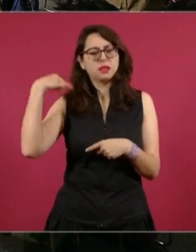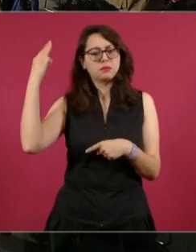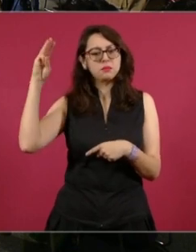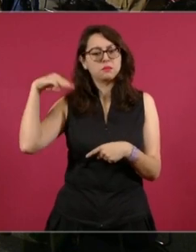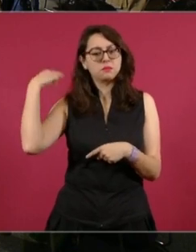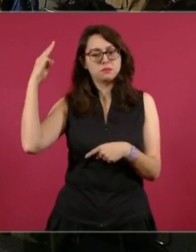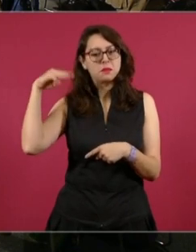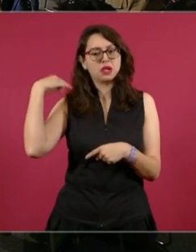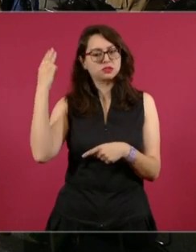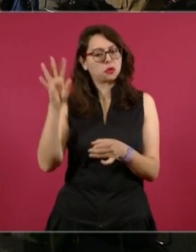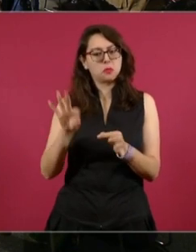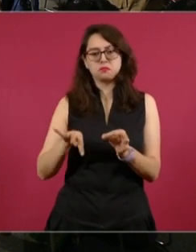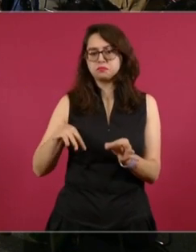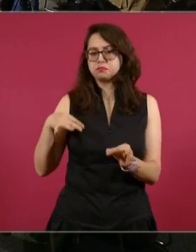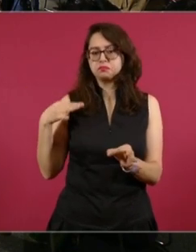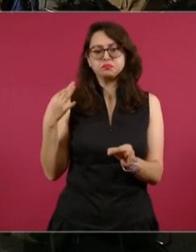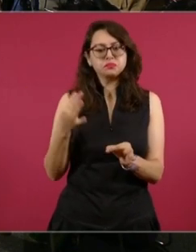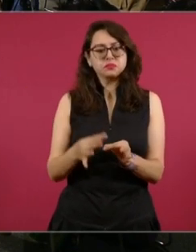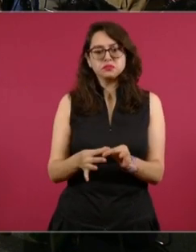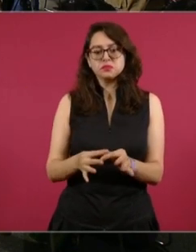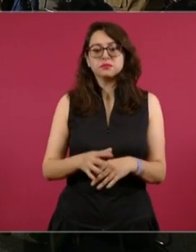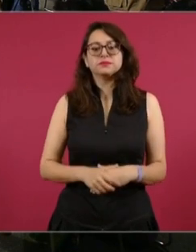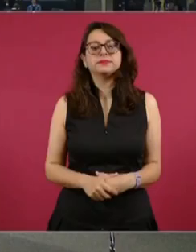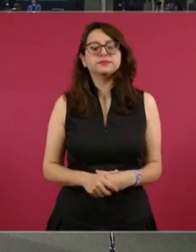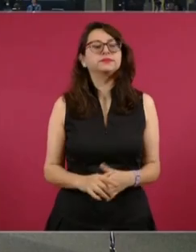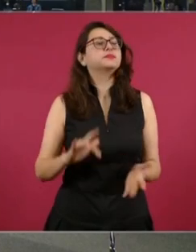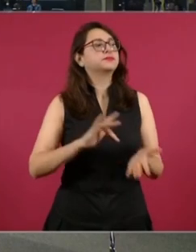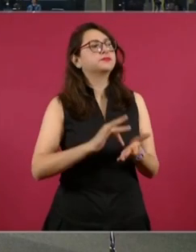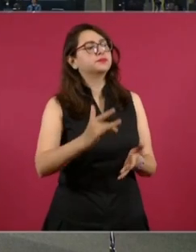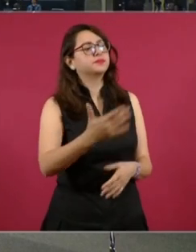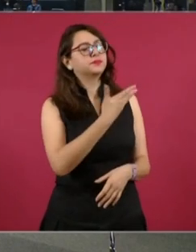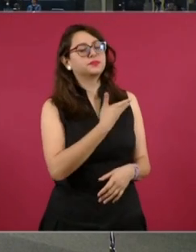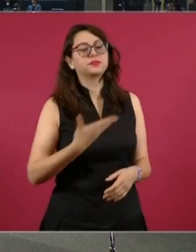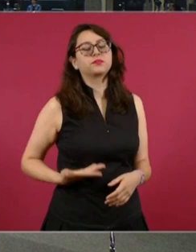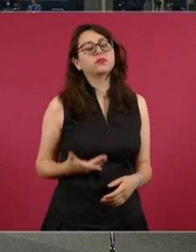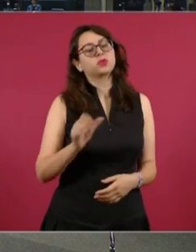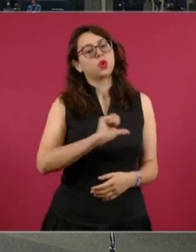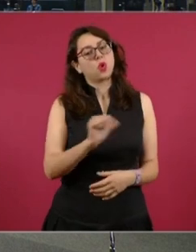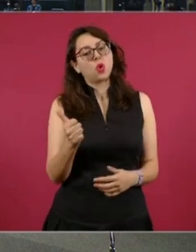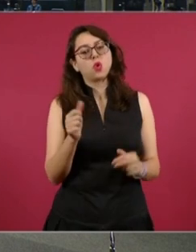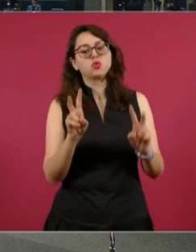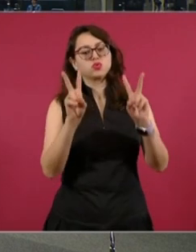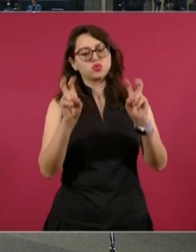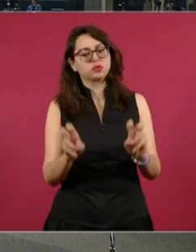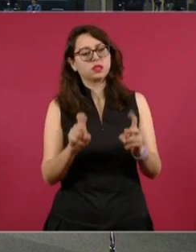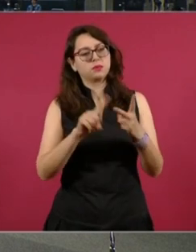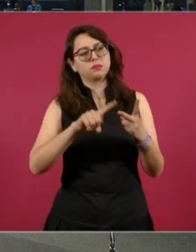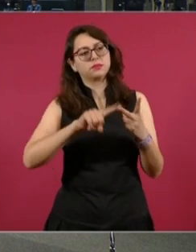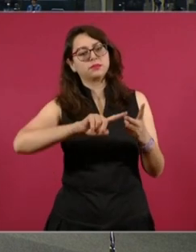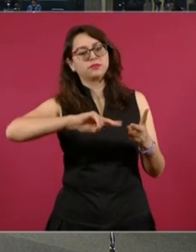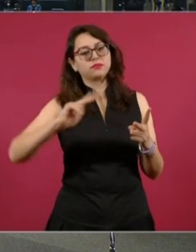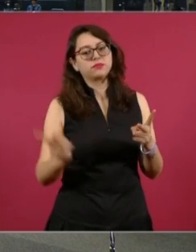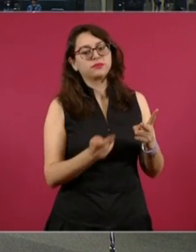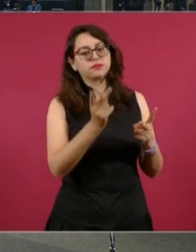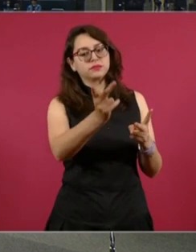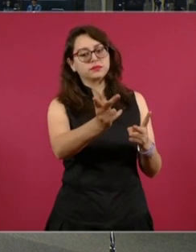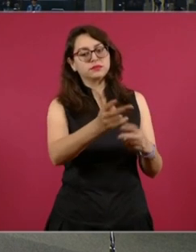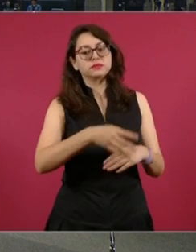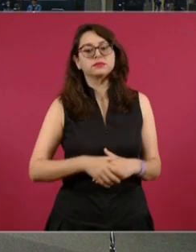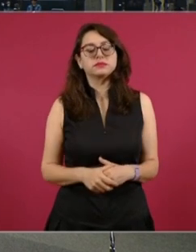de marzo quede resuelto. Bien. Gracias, presidente. Y en un segundo tema, quisiera conocer el estatus